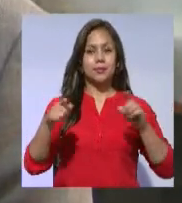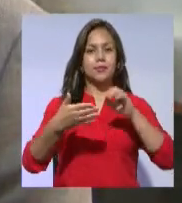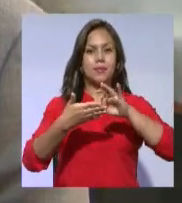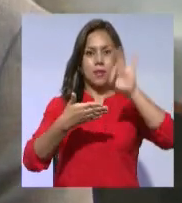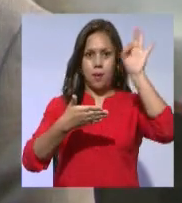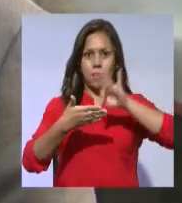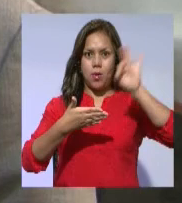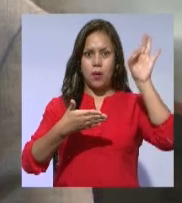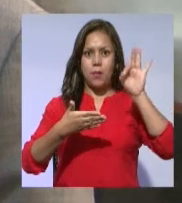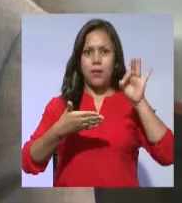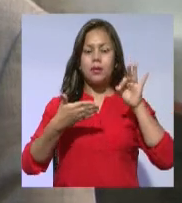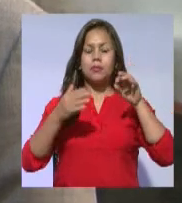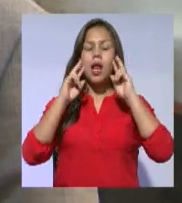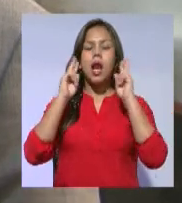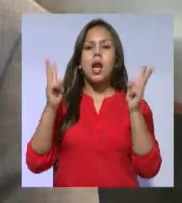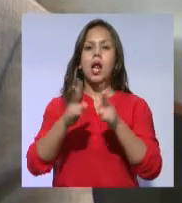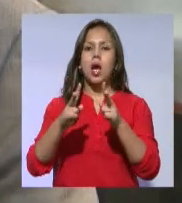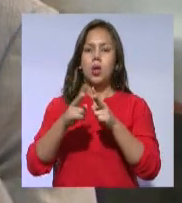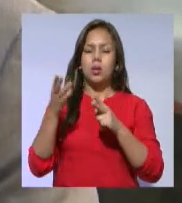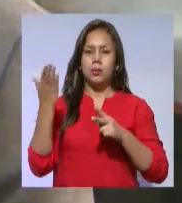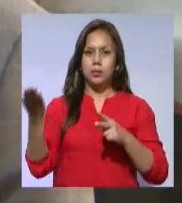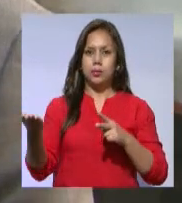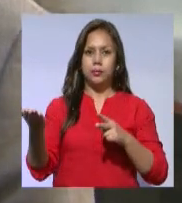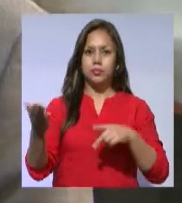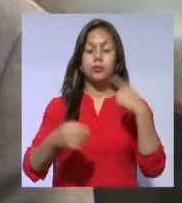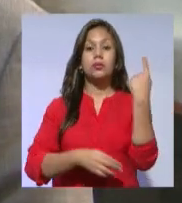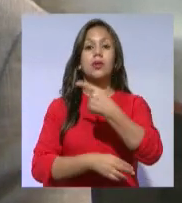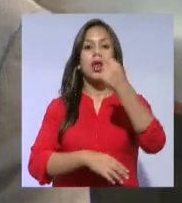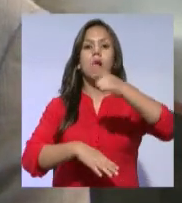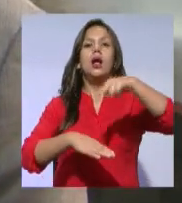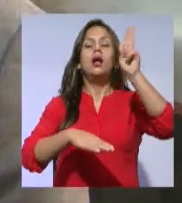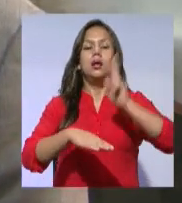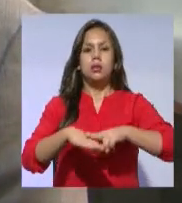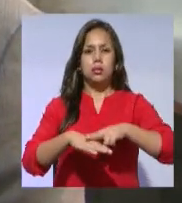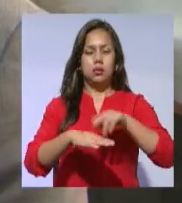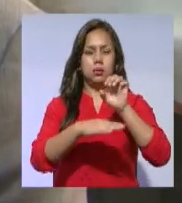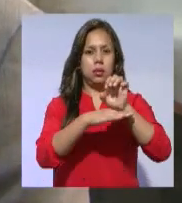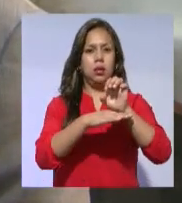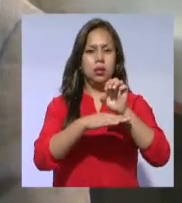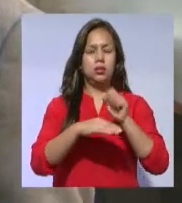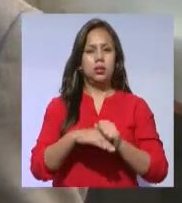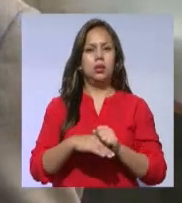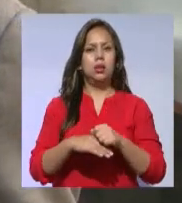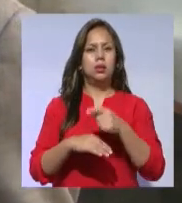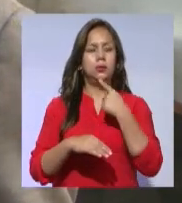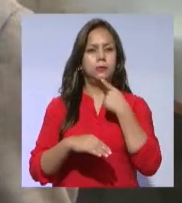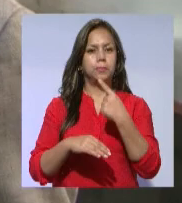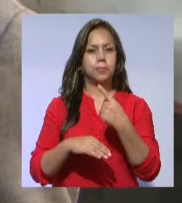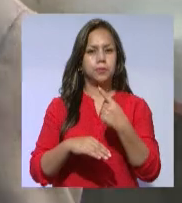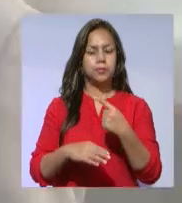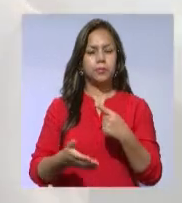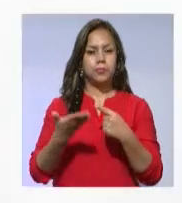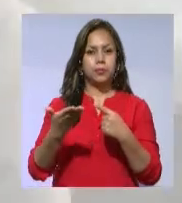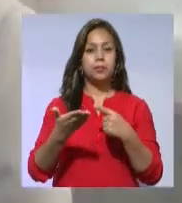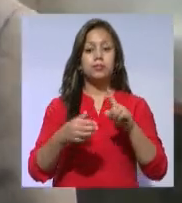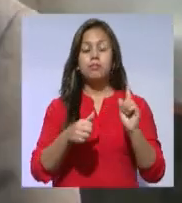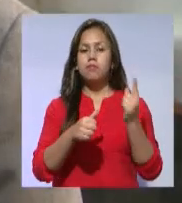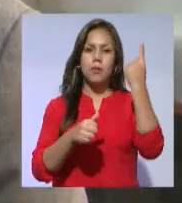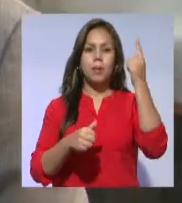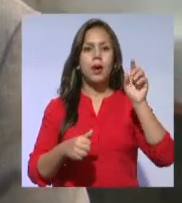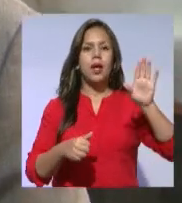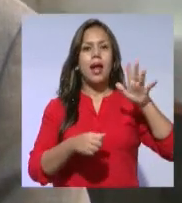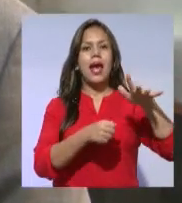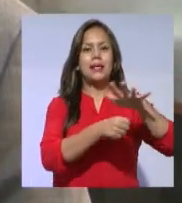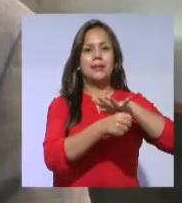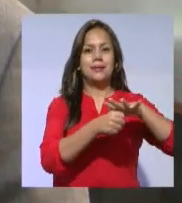en reconocer que el día nacional de la república donde se formó el estado ecuatoriano teníamos